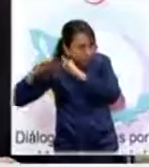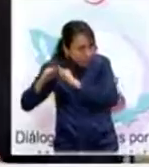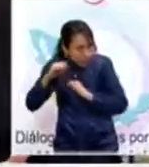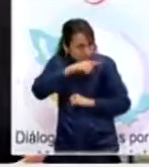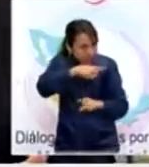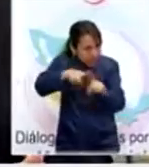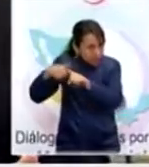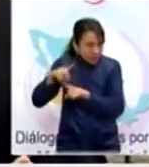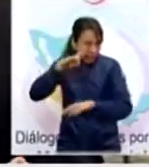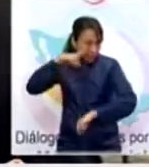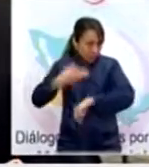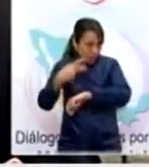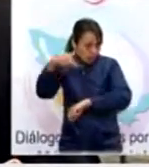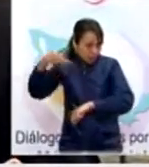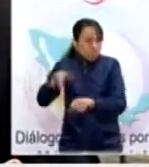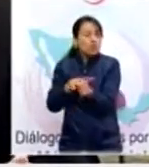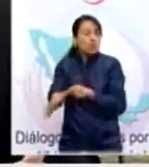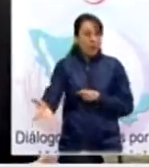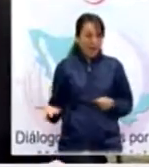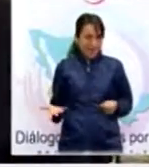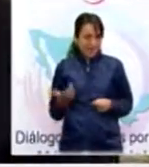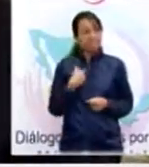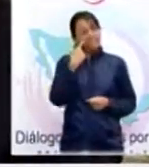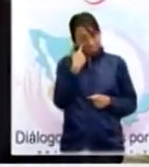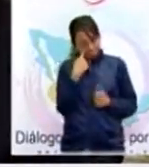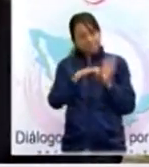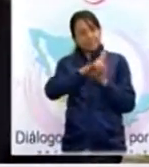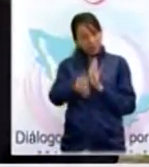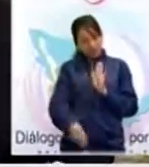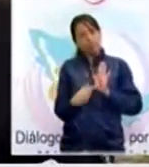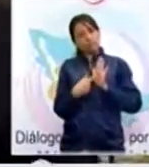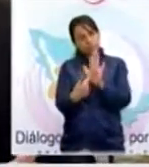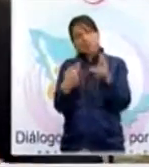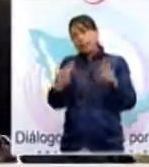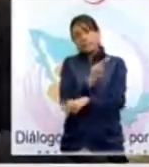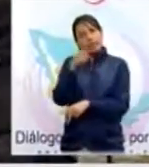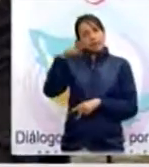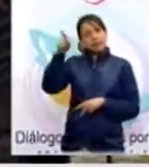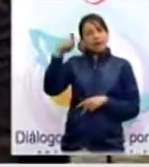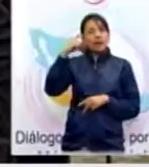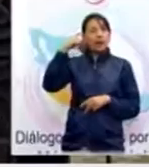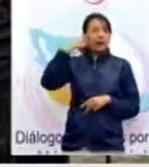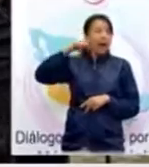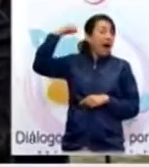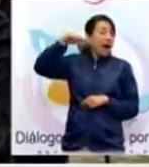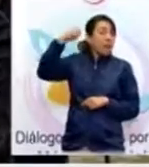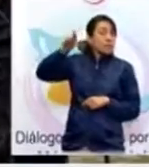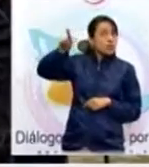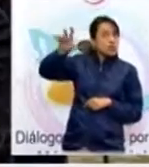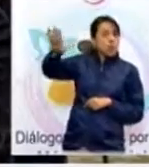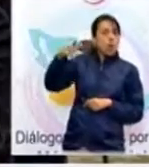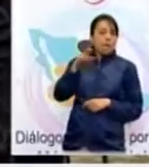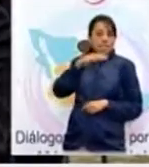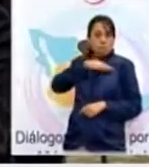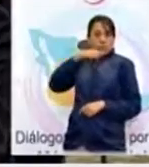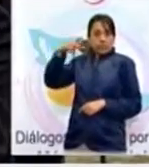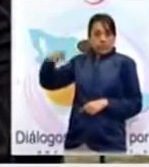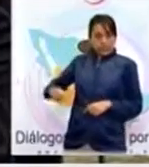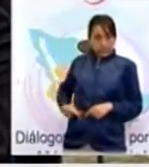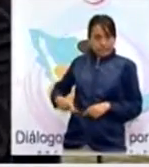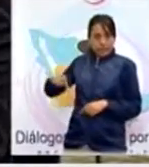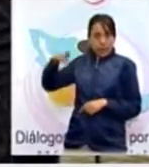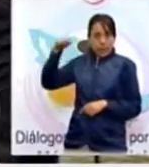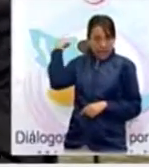pongo ejemplos que están a la opinión pública, en Acapulco, que es el municipio más grande del estado de Guerrero, el más importante